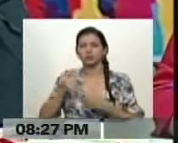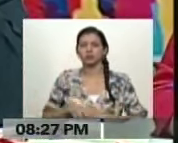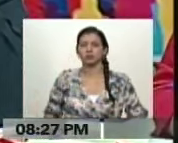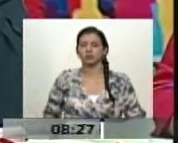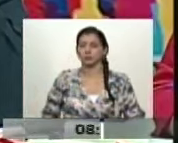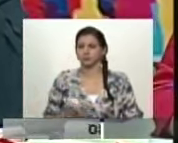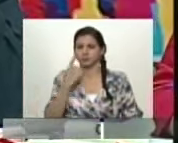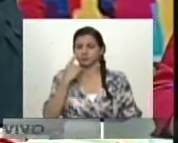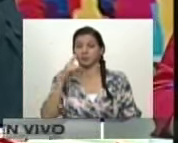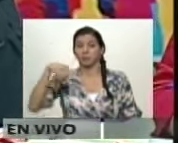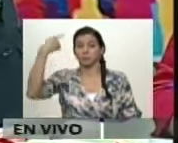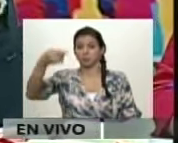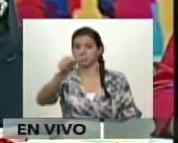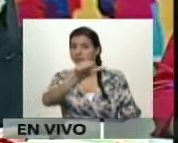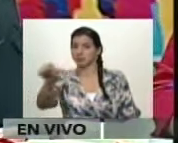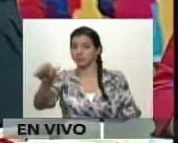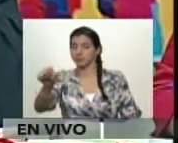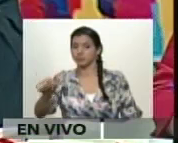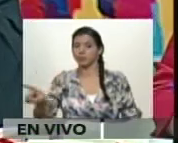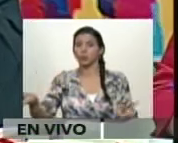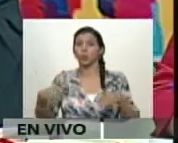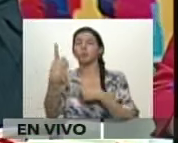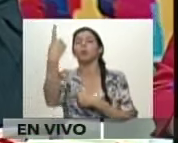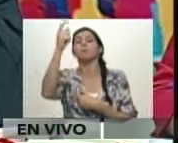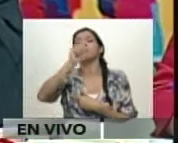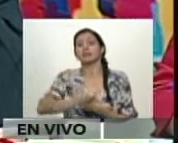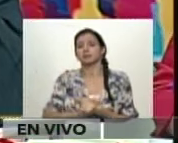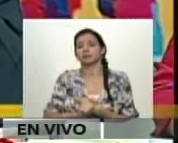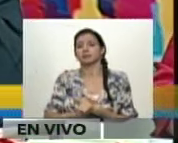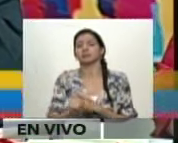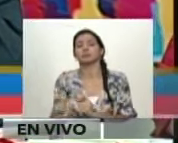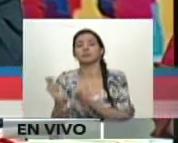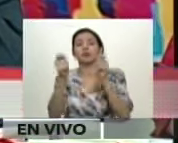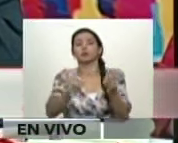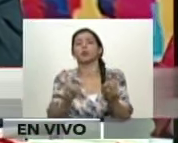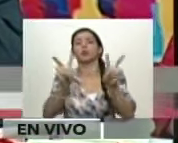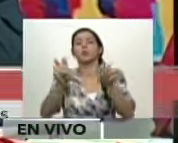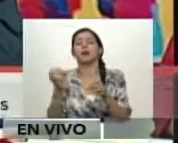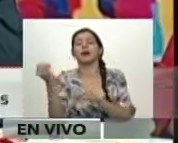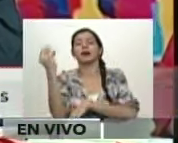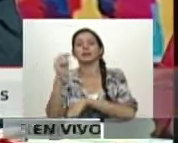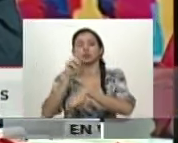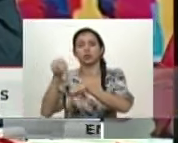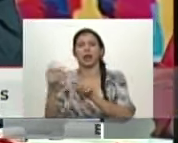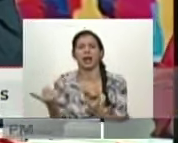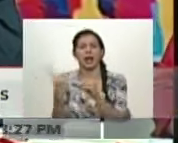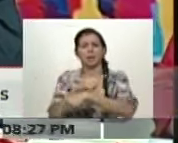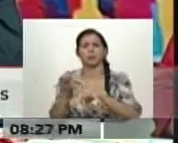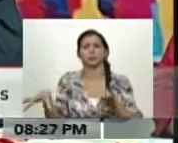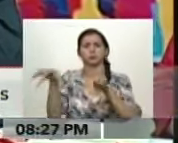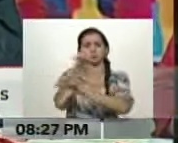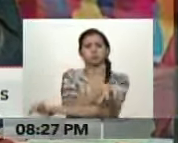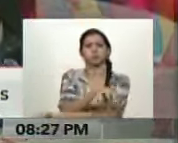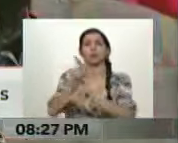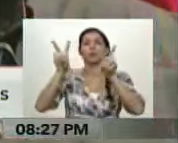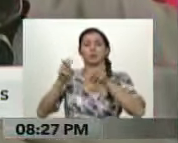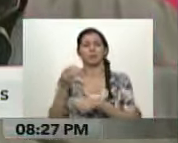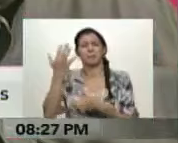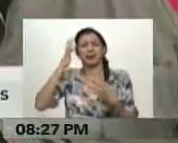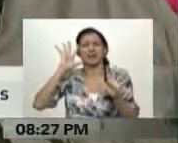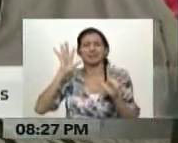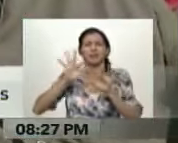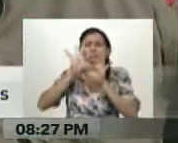fíjense ustedes, la próxima semana se cumple apenas el primer mes de la Asamblea Nacional. Ya parece una asamblea antigua, ¿verdad?